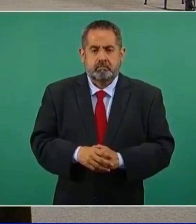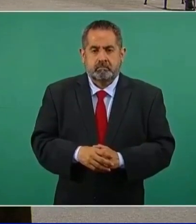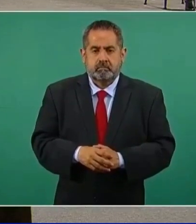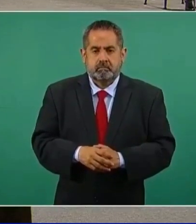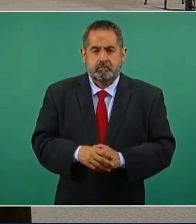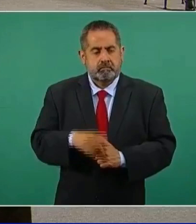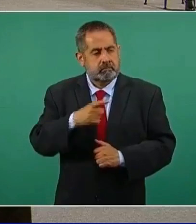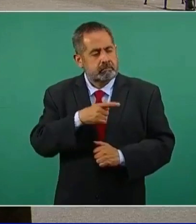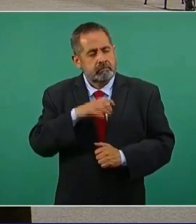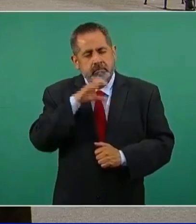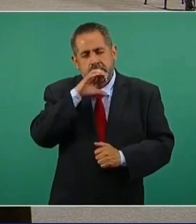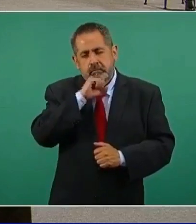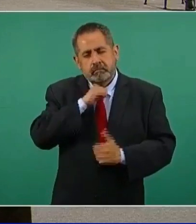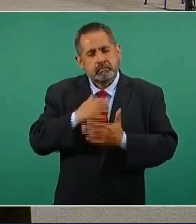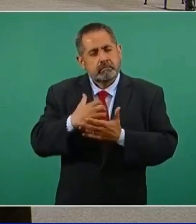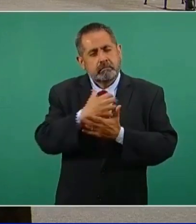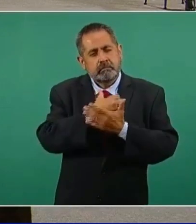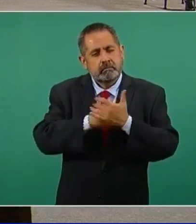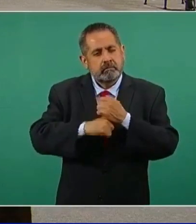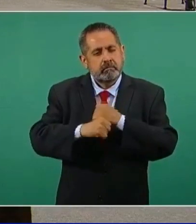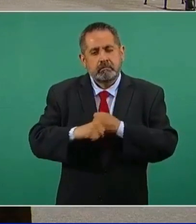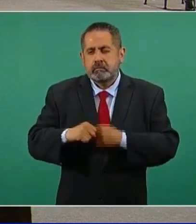Pues sí se rayan.